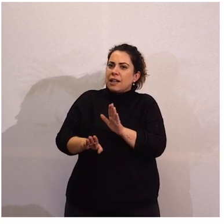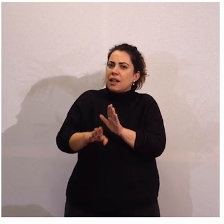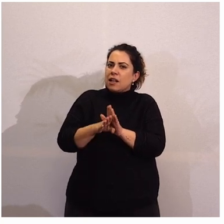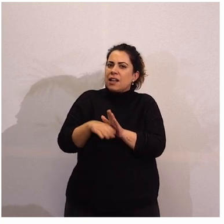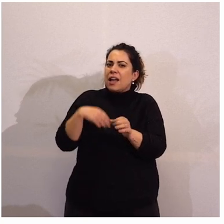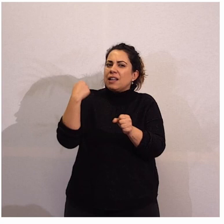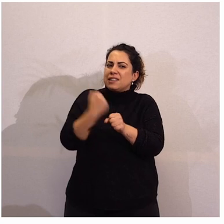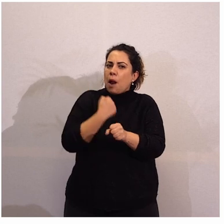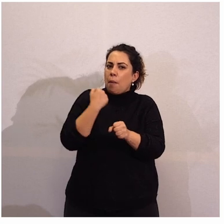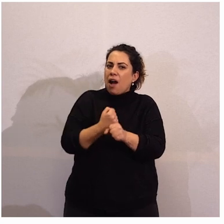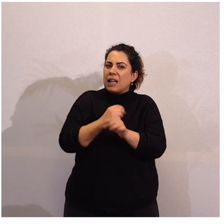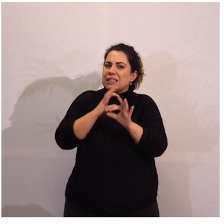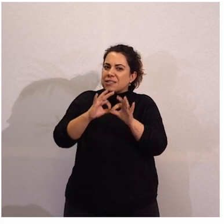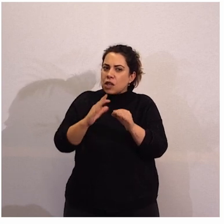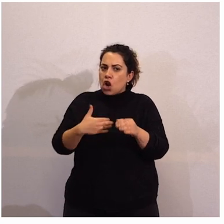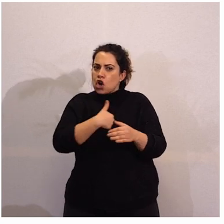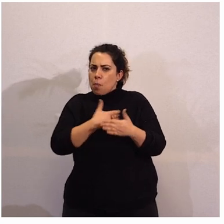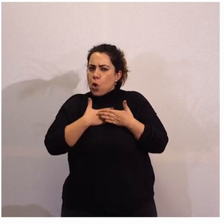trabajando en esa labor?